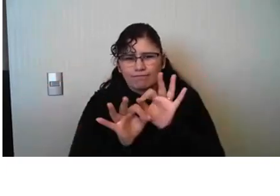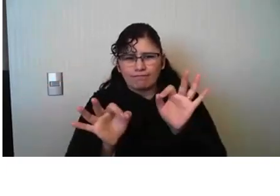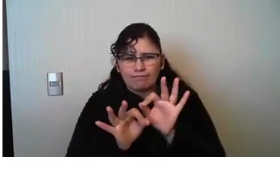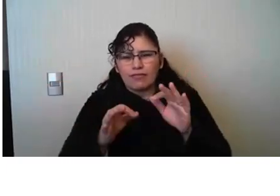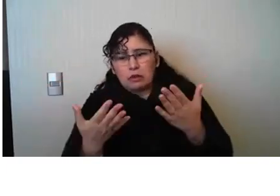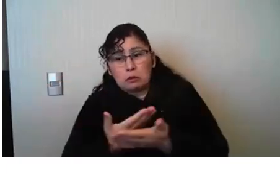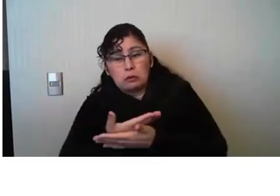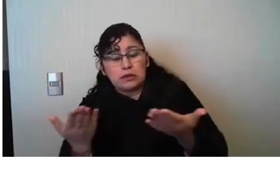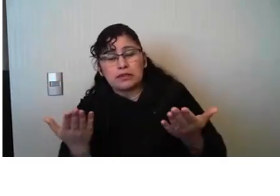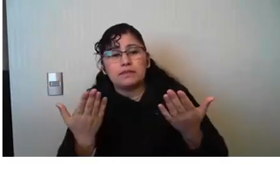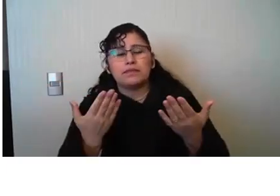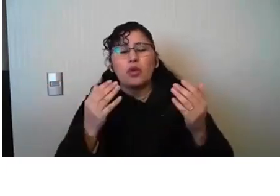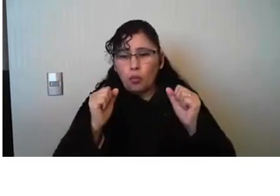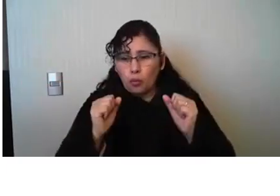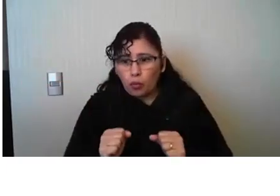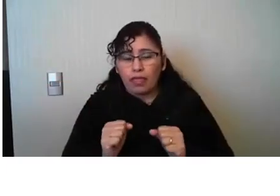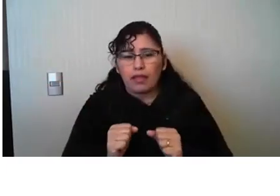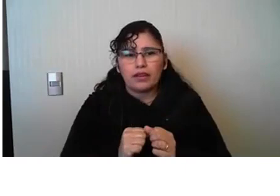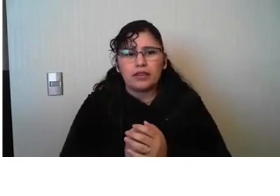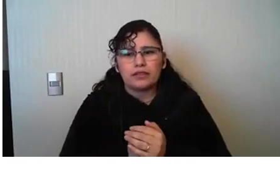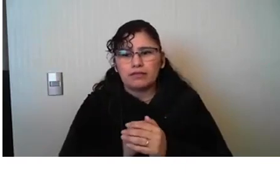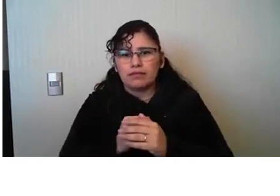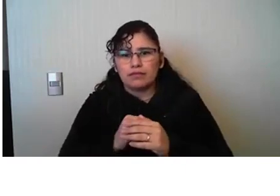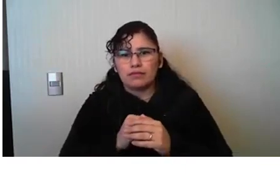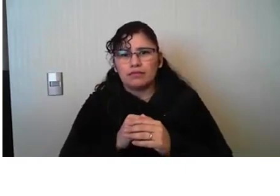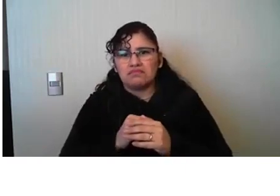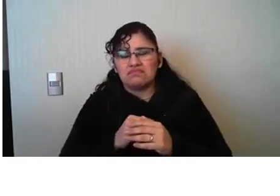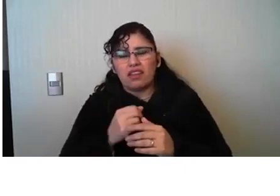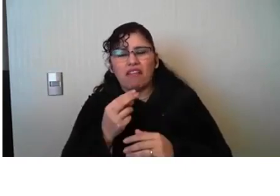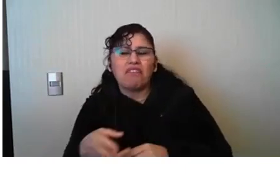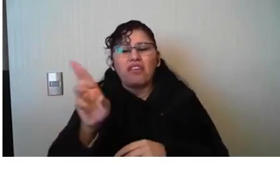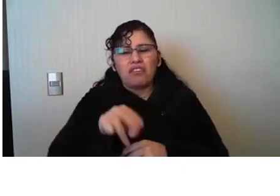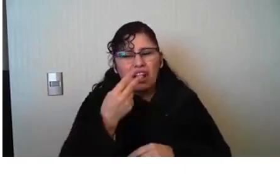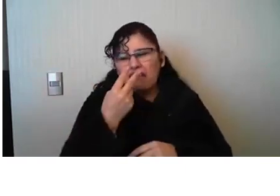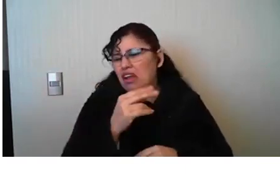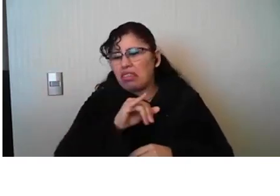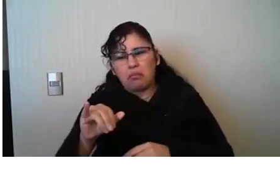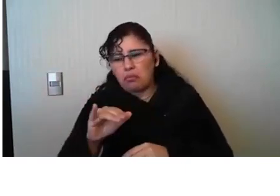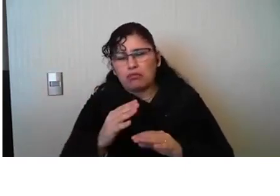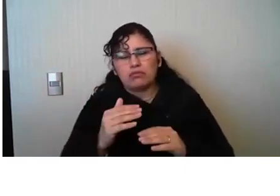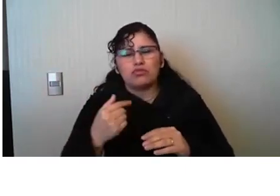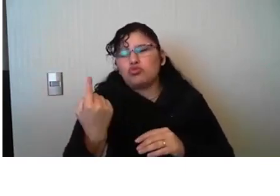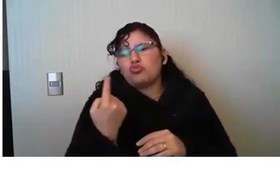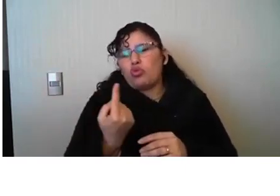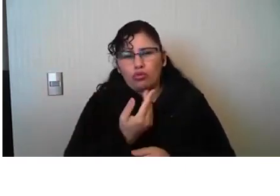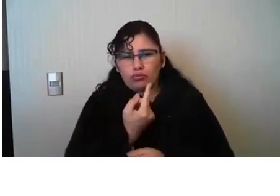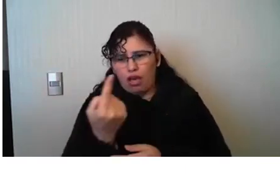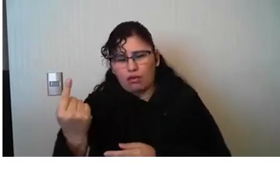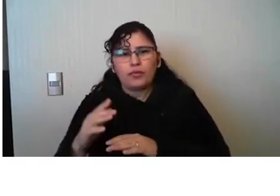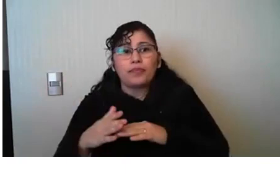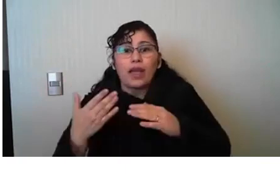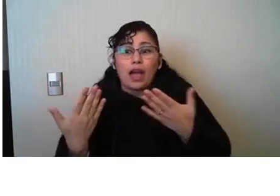en la actividad anterior, y ahora vamos a hablar de los territorios funcionales asociados